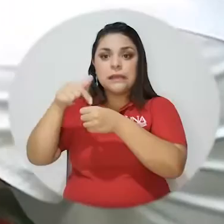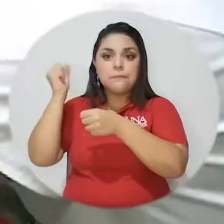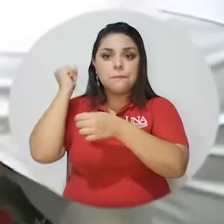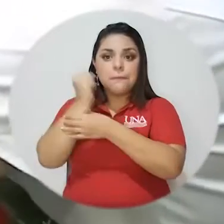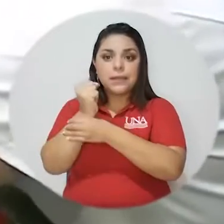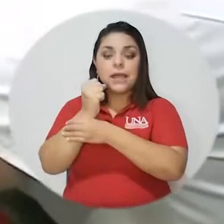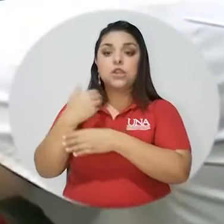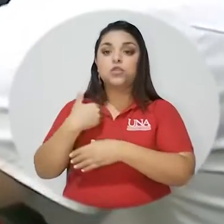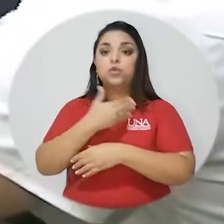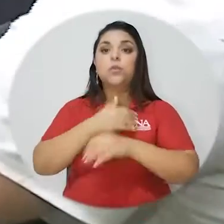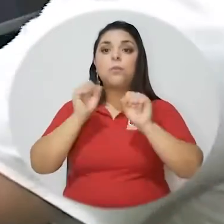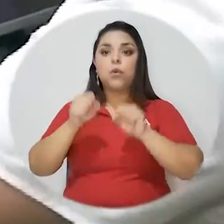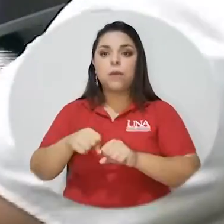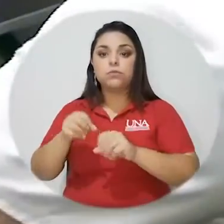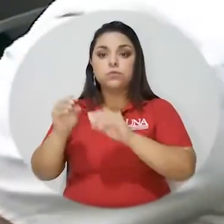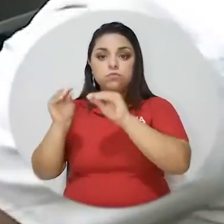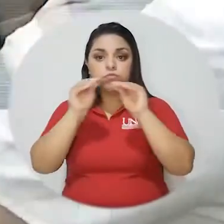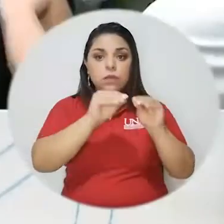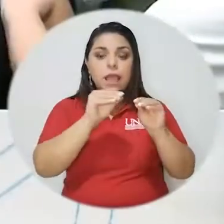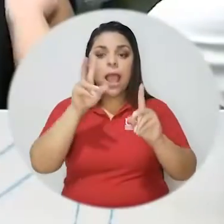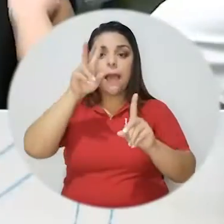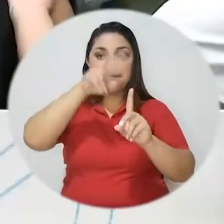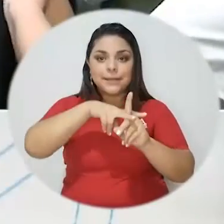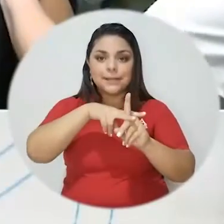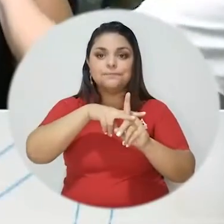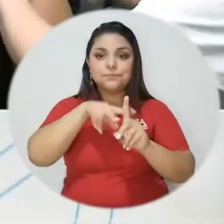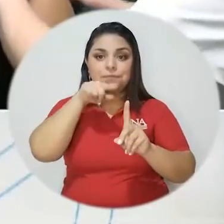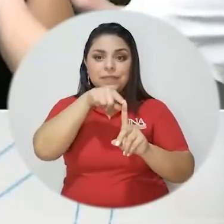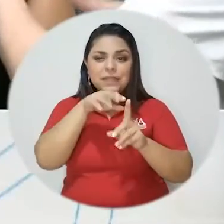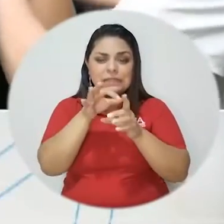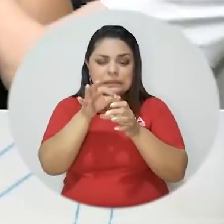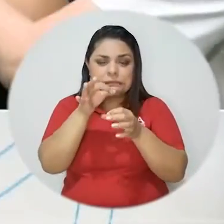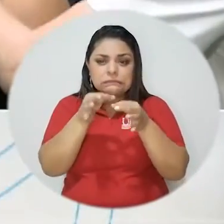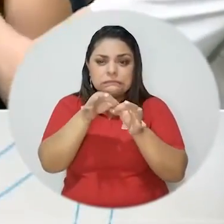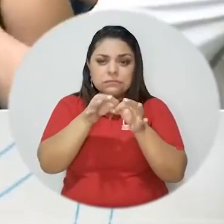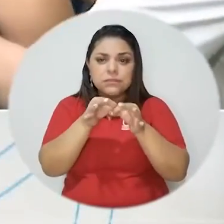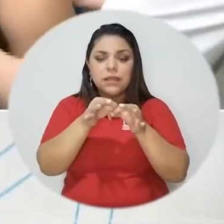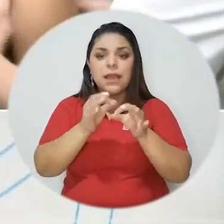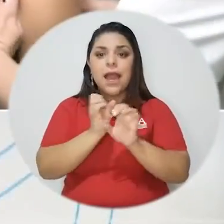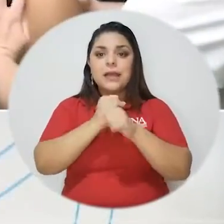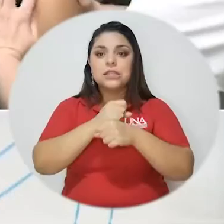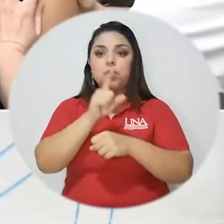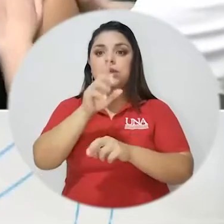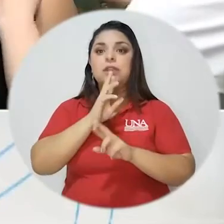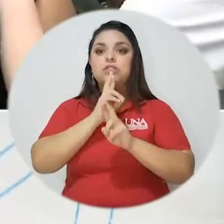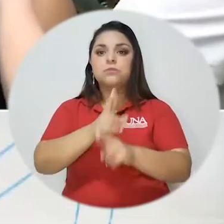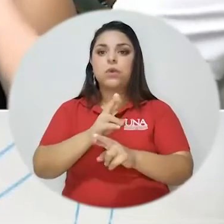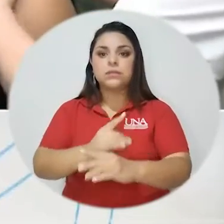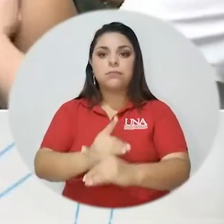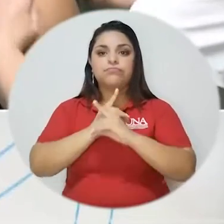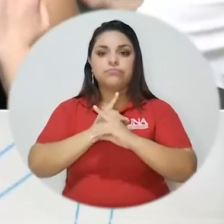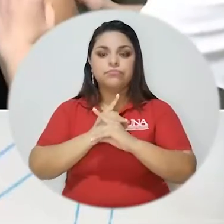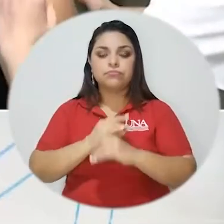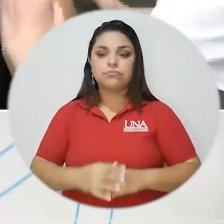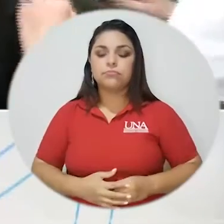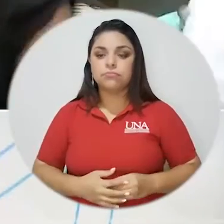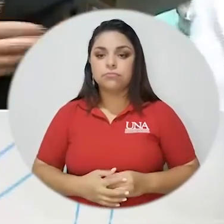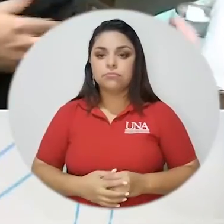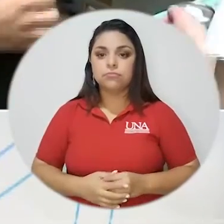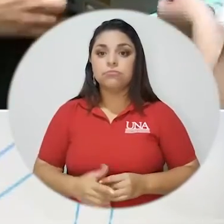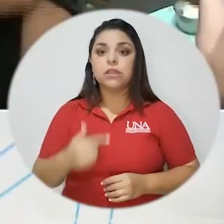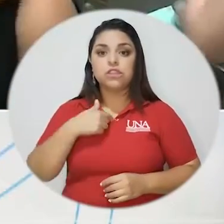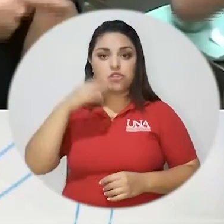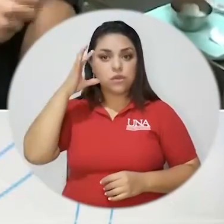de forma tal que nosotros podamos aplicar ese microorganismo y generar una respuesta inmune.